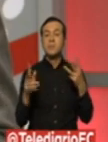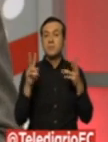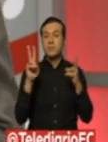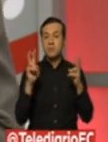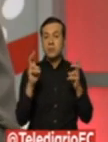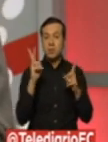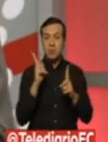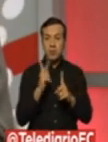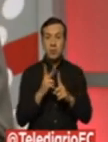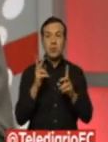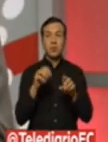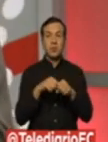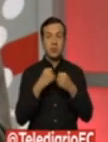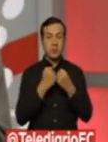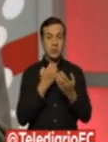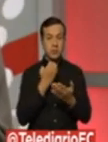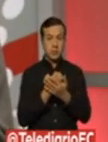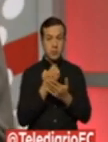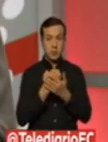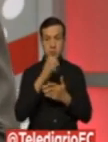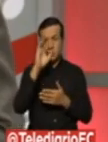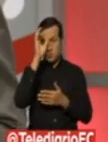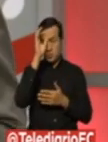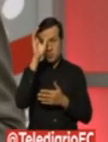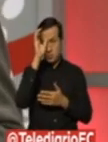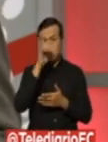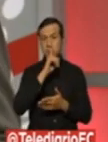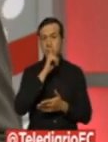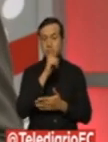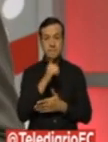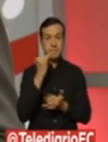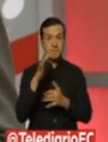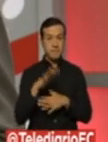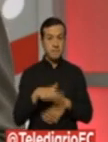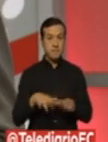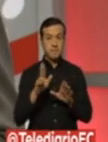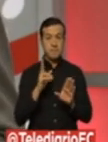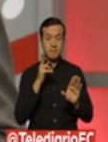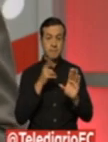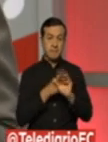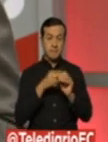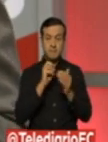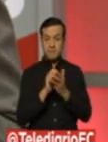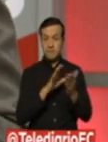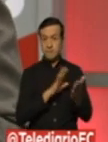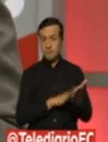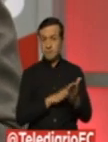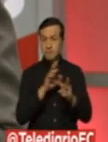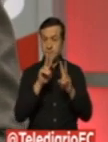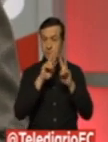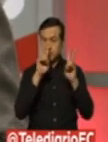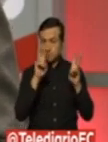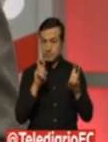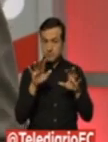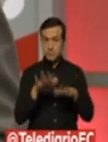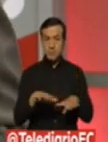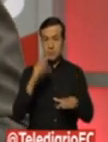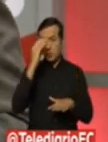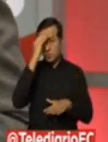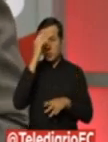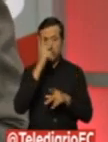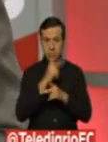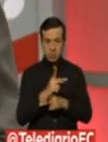aspectos socioeconómicos y también culturales entonces aquí podrán participar proyectos que tengan que ver con educación